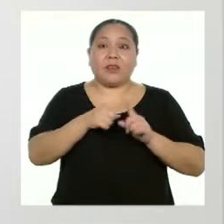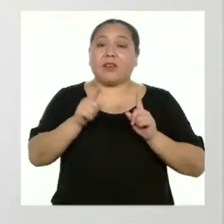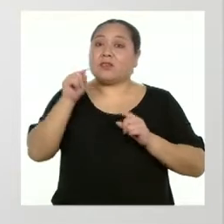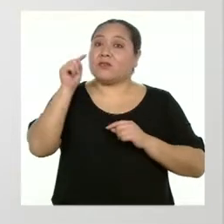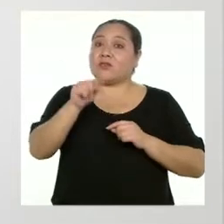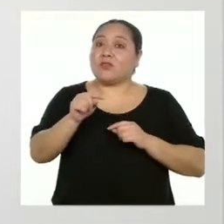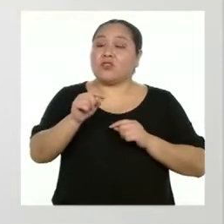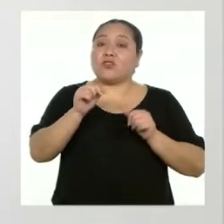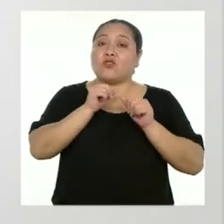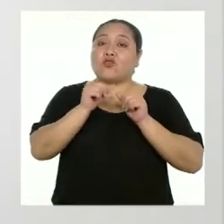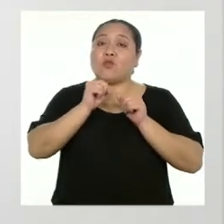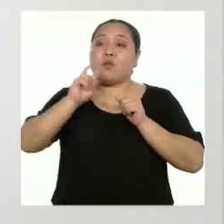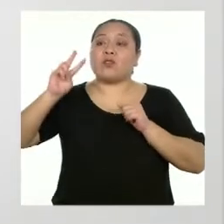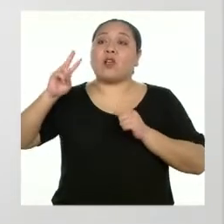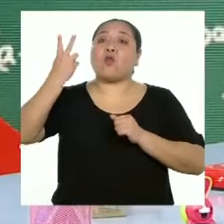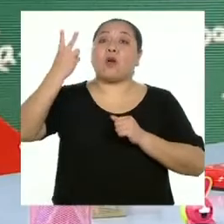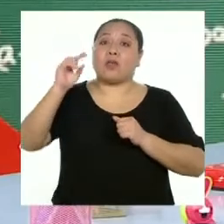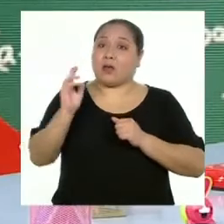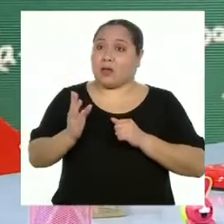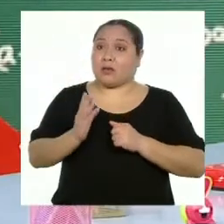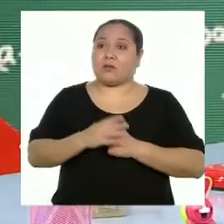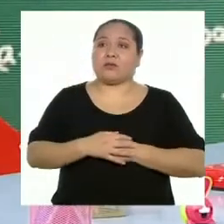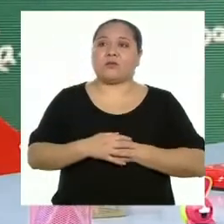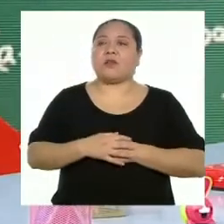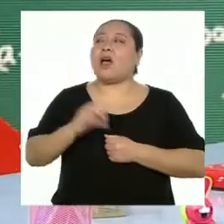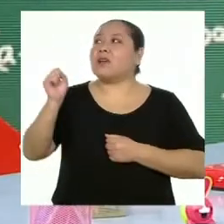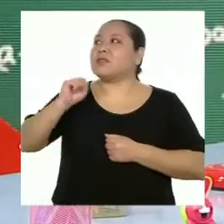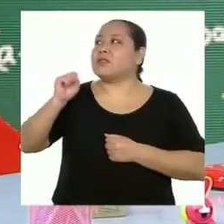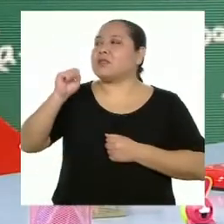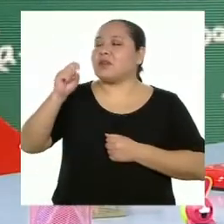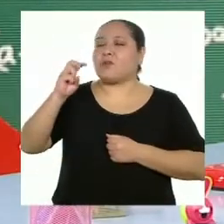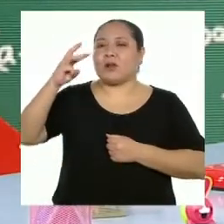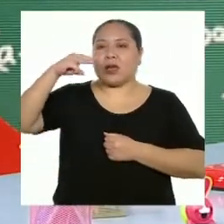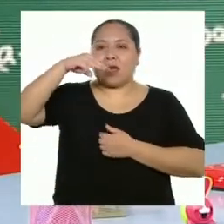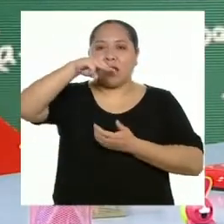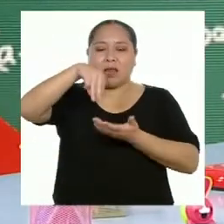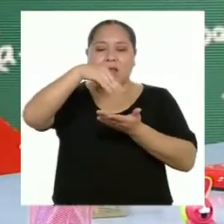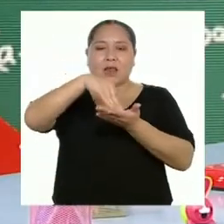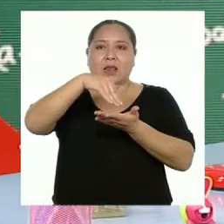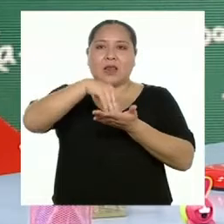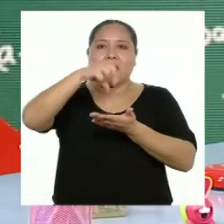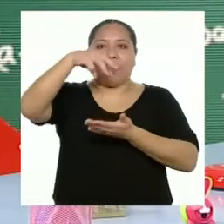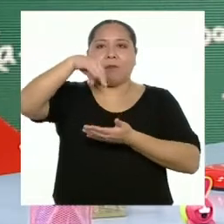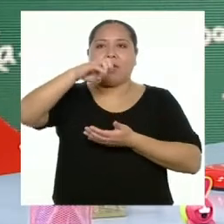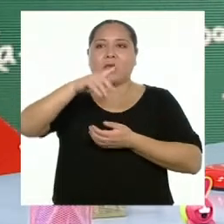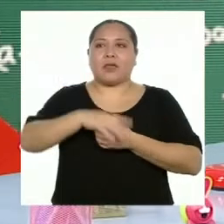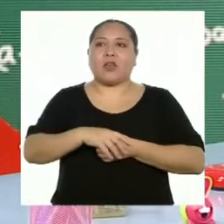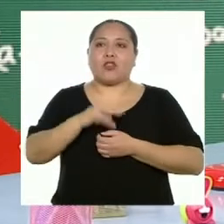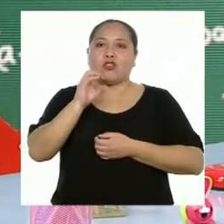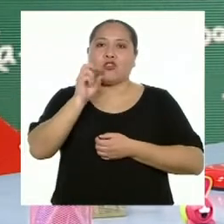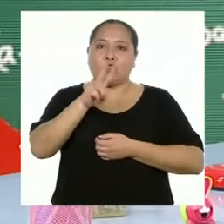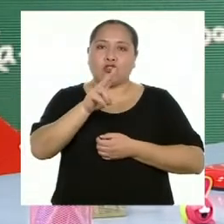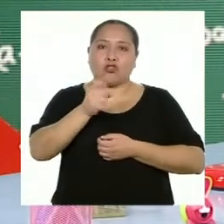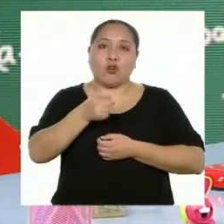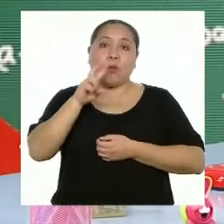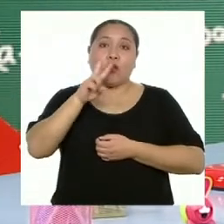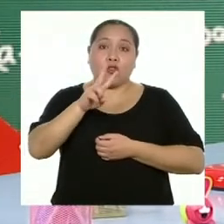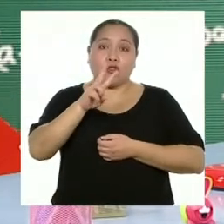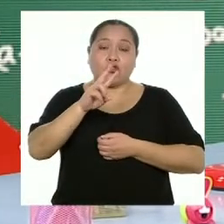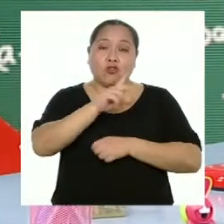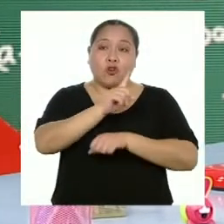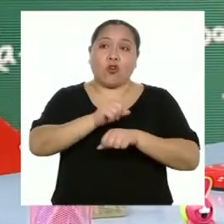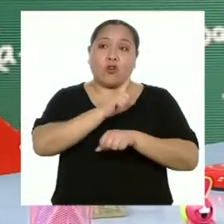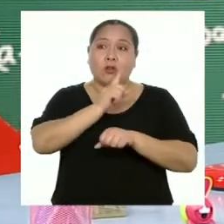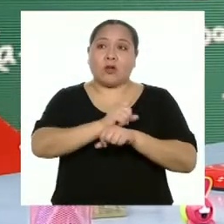cuadradas luego de aplicar la fórmula. Ah, claro, porque la media de mi muestra es 2,2 horas, pero la unidad